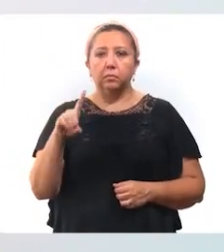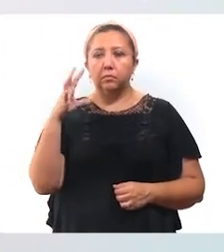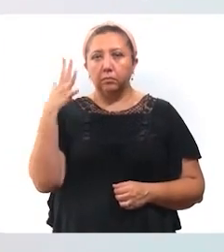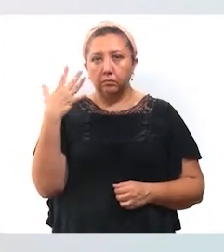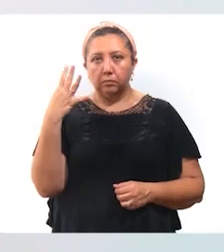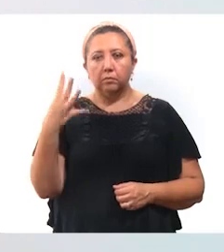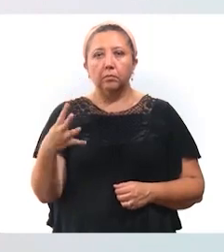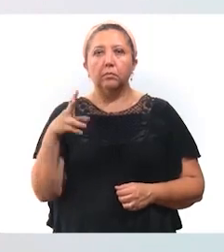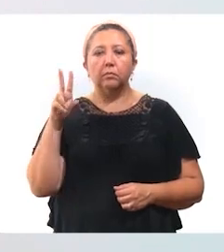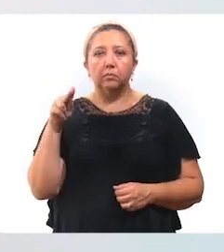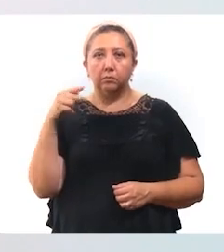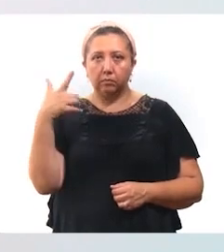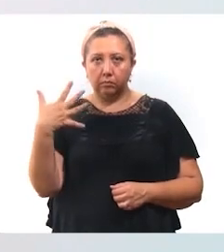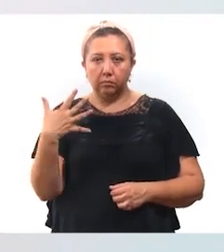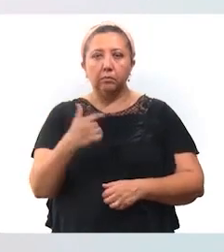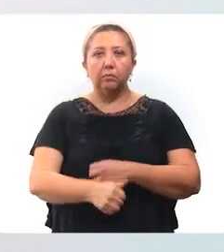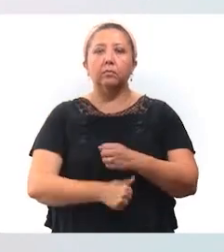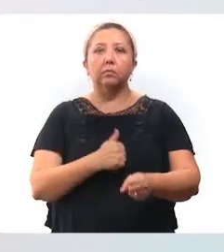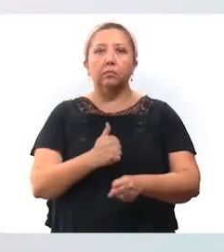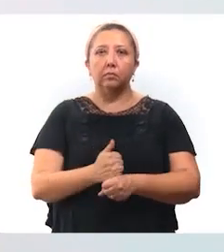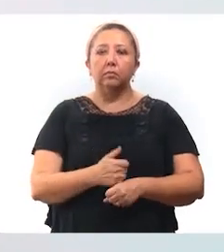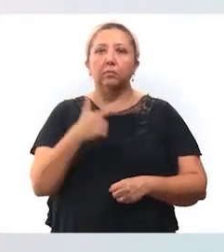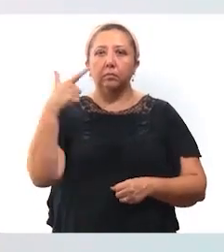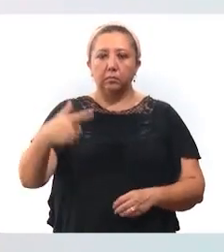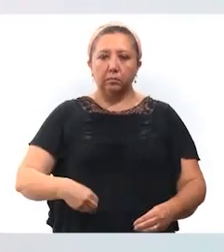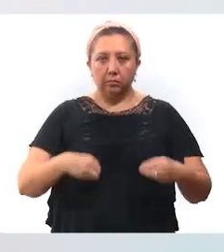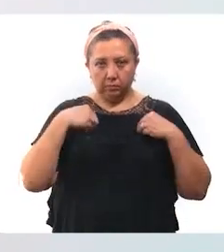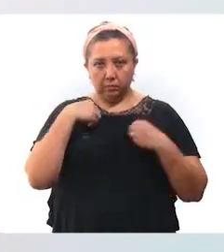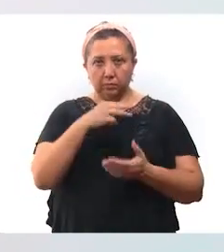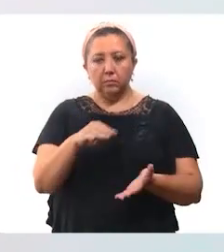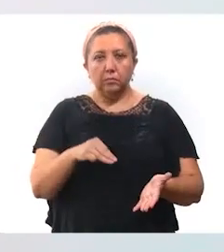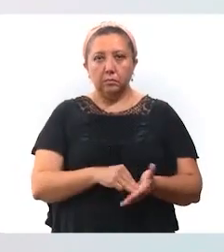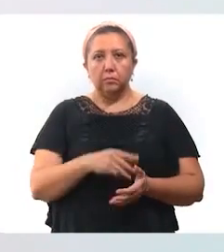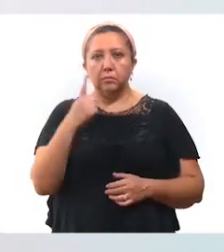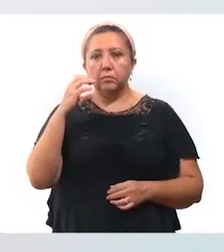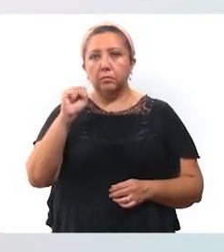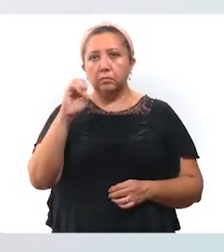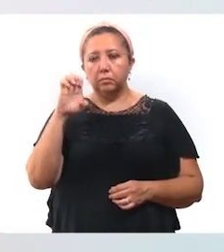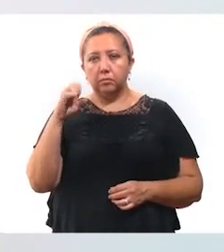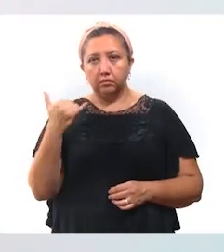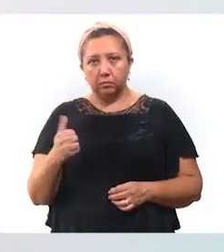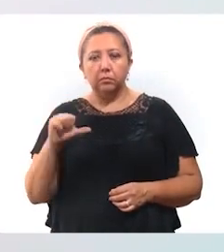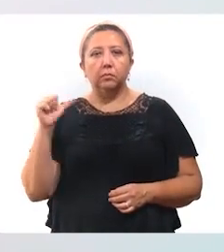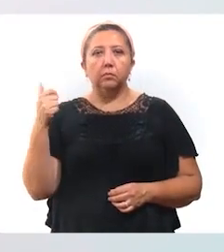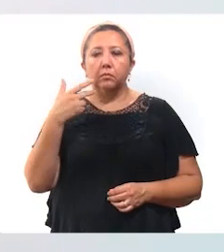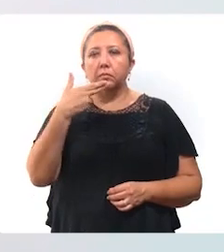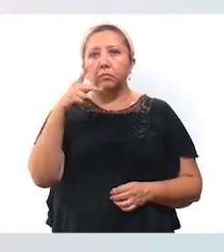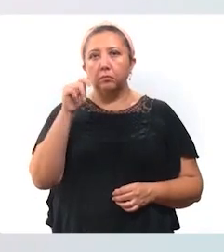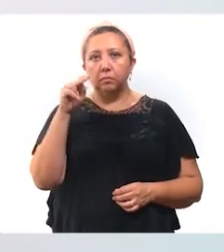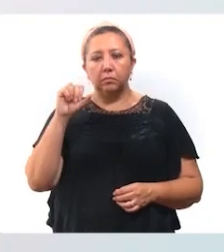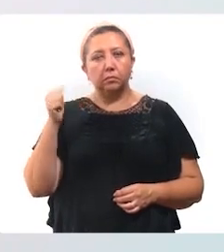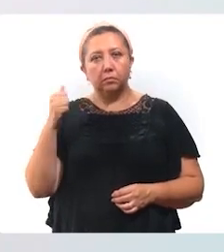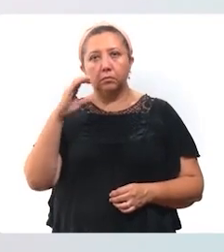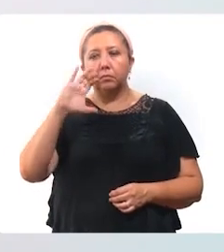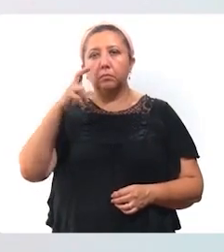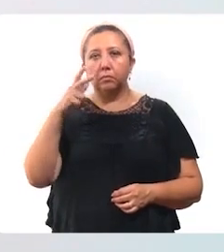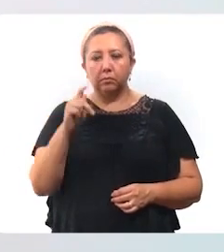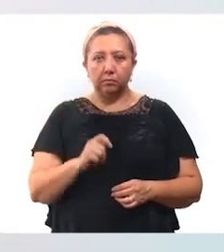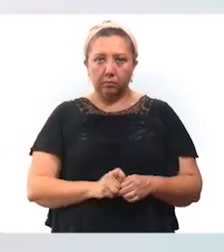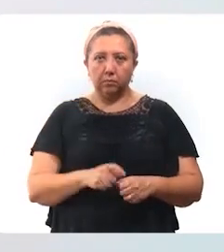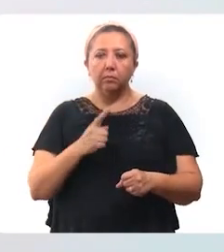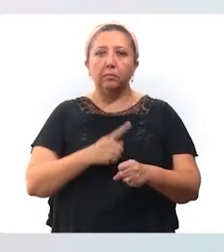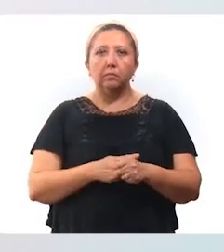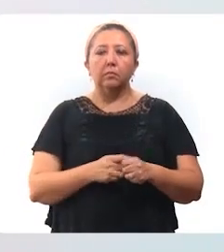de 54 a 85 años. 7 residen en Mérida, 1 en Sellé, 1 en Junucmá y 1 en Chapap. Entre